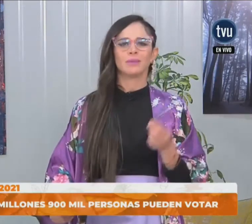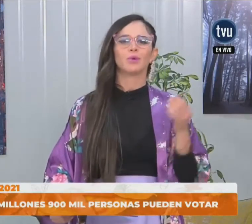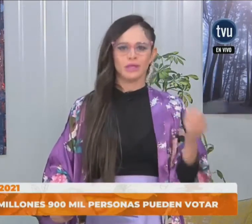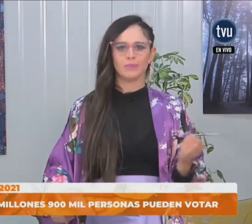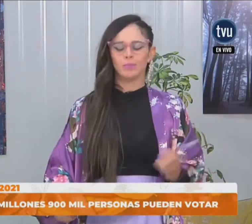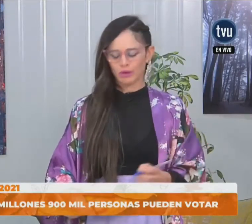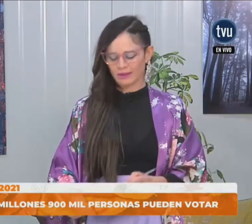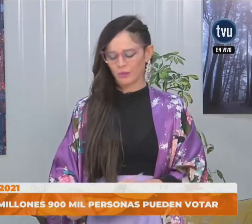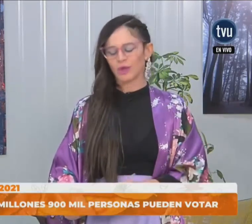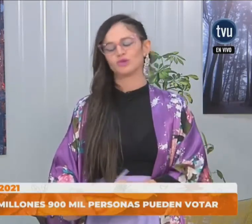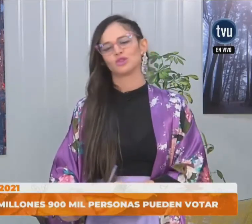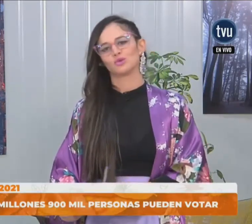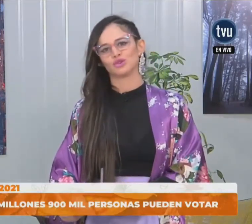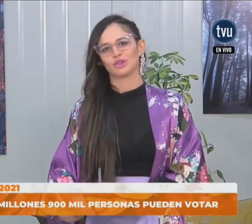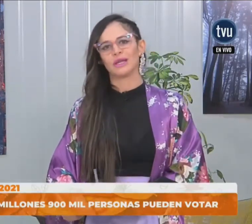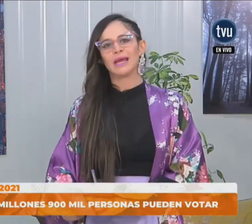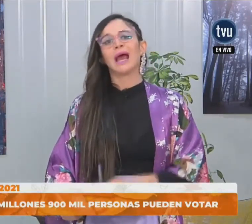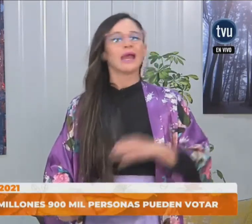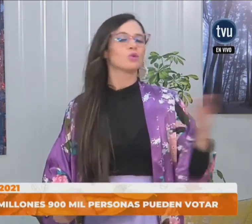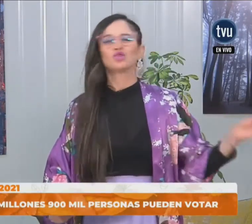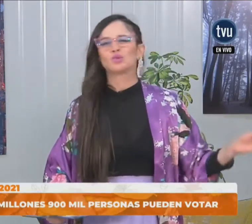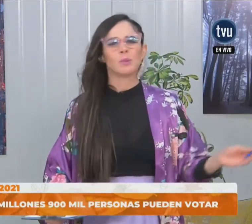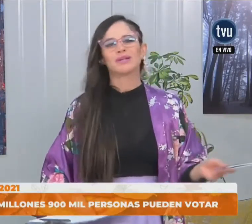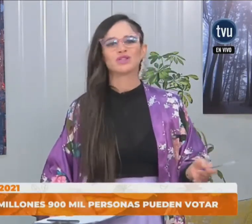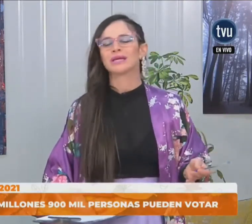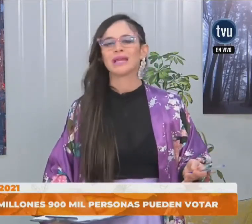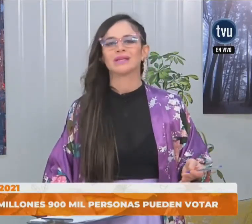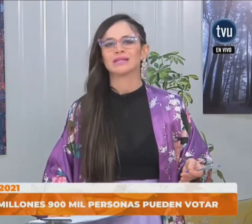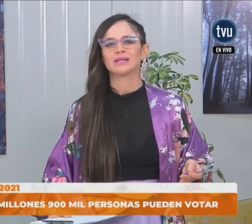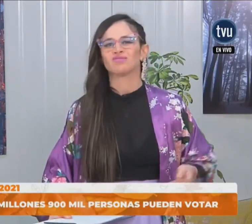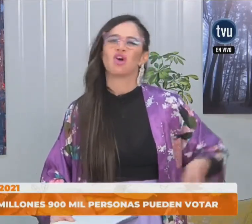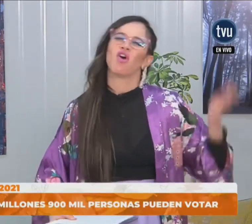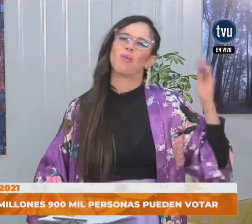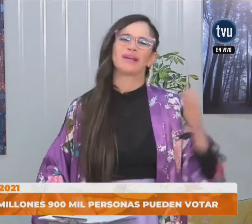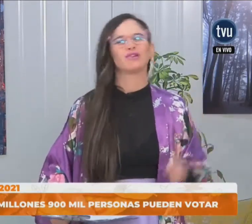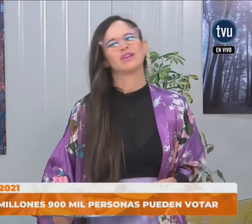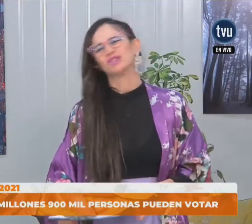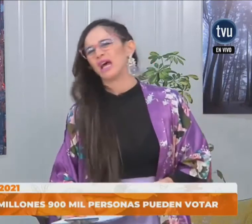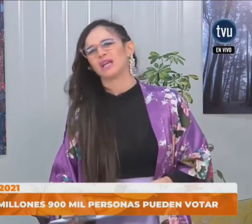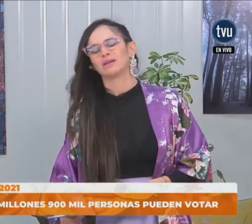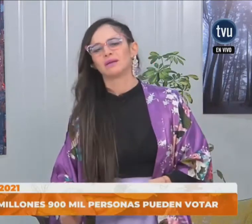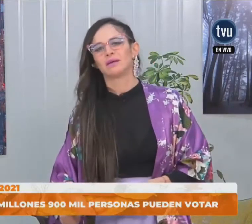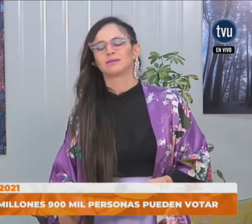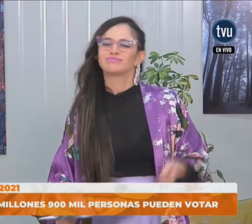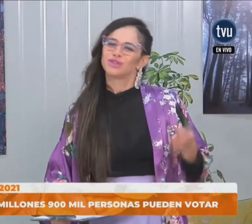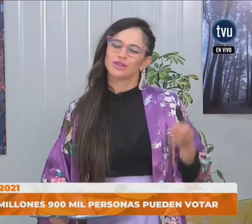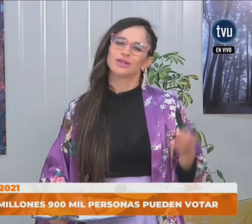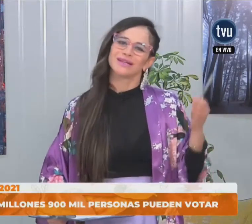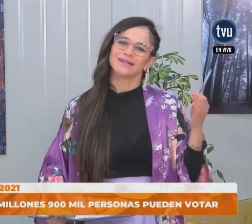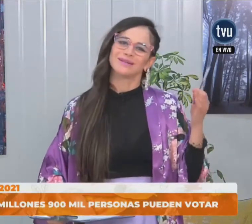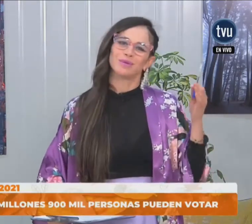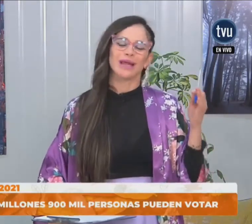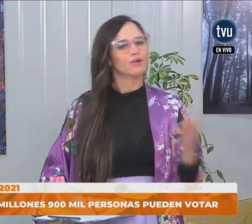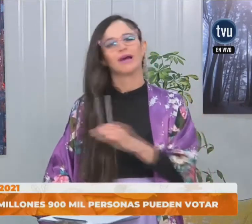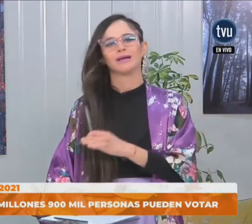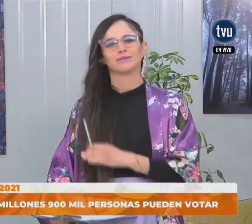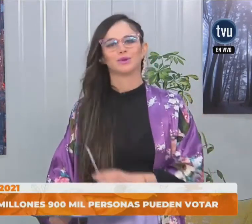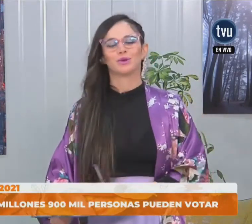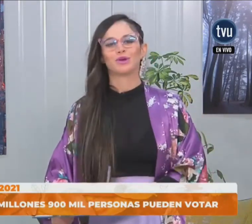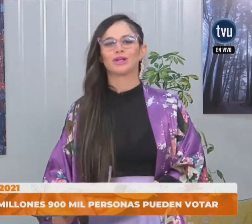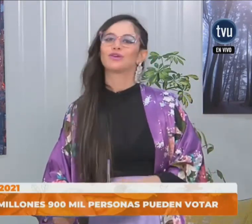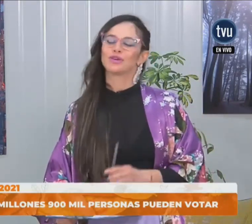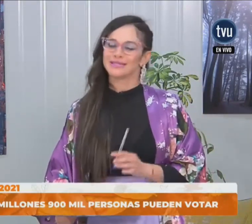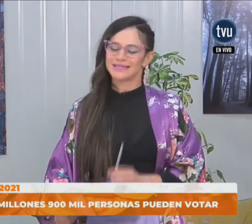a través, por ejemplo, de esta nueva constitución. Escucho muchas personas que dicen, no, ¿para qué voy a ir a votar? Yo creo que por ahí no va,